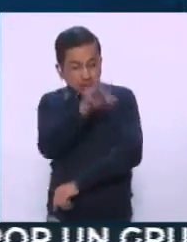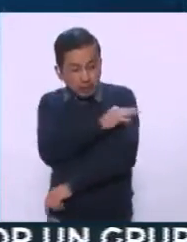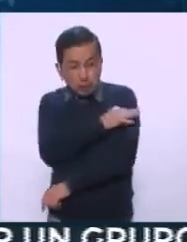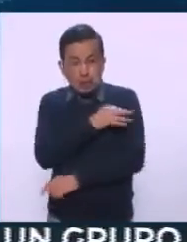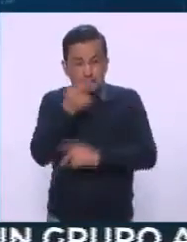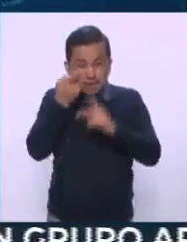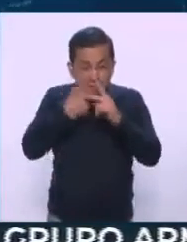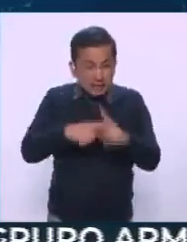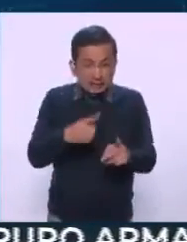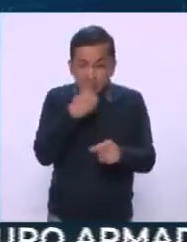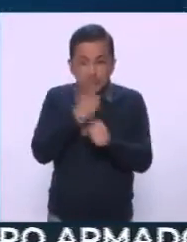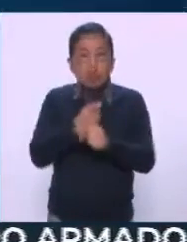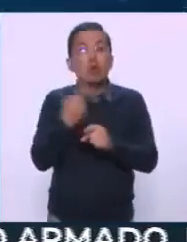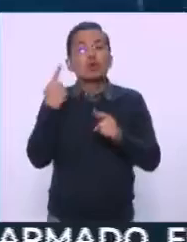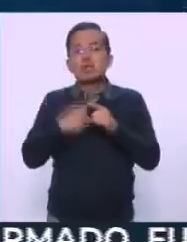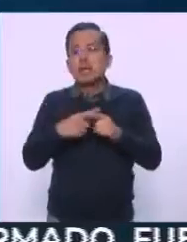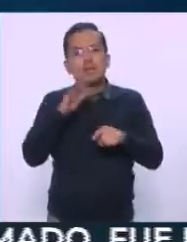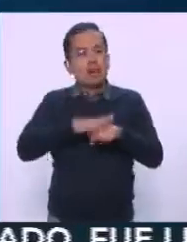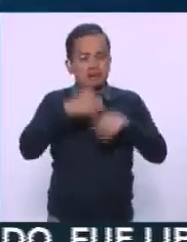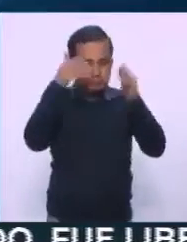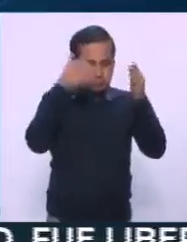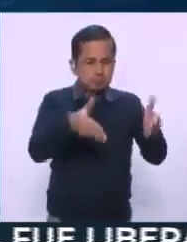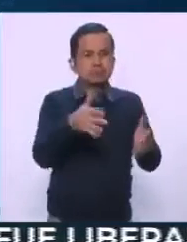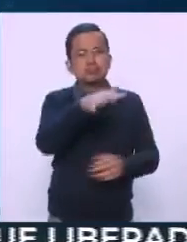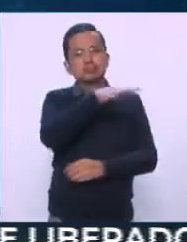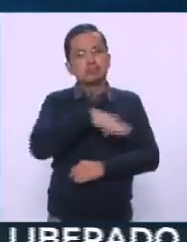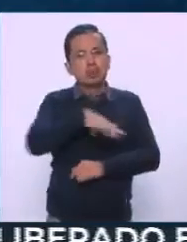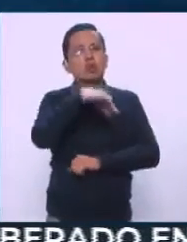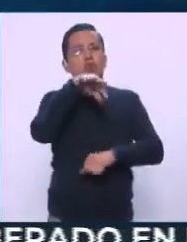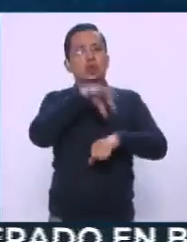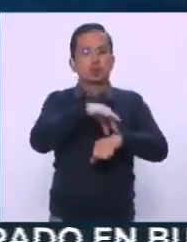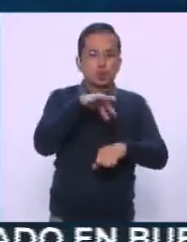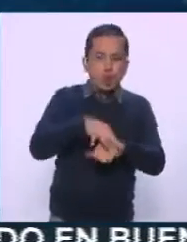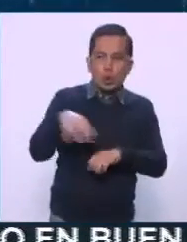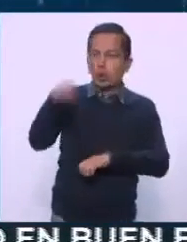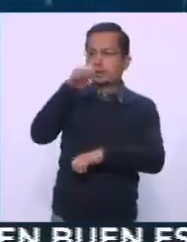las poblaciones vulnerables, ¿no? Médicos, adultos mayores,